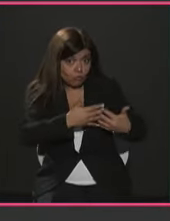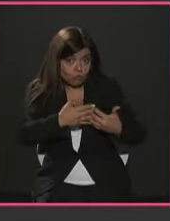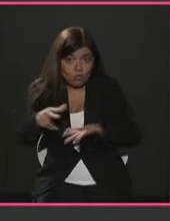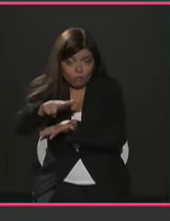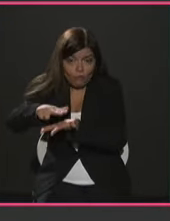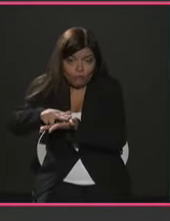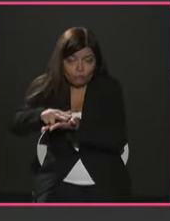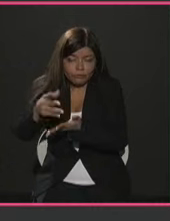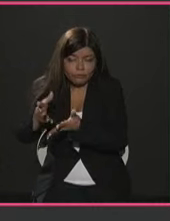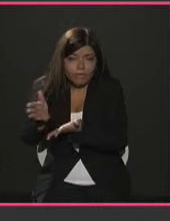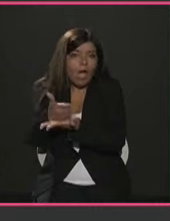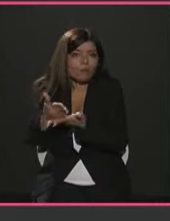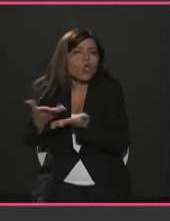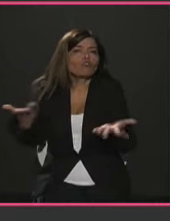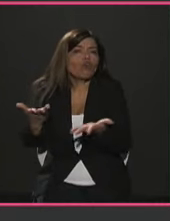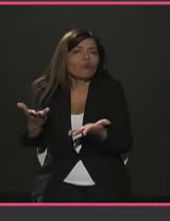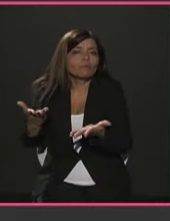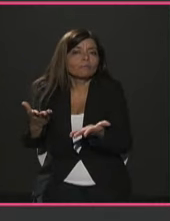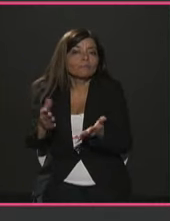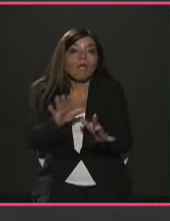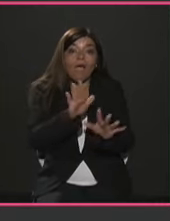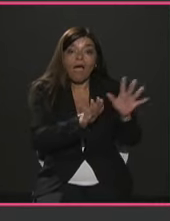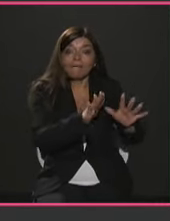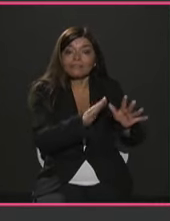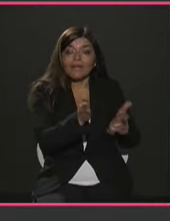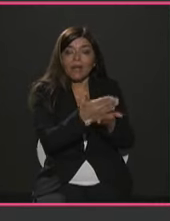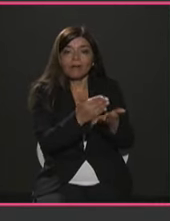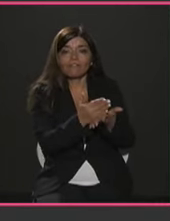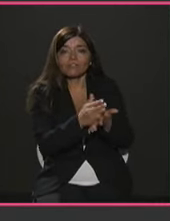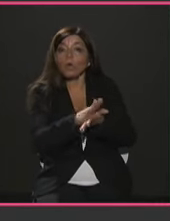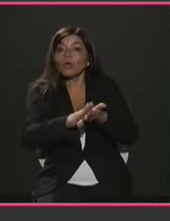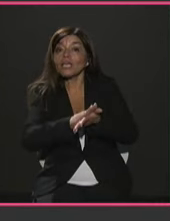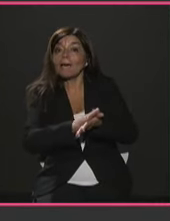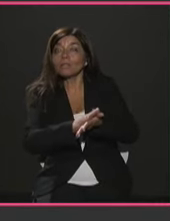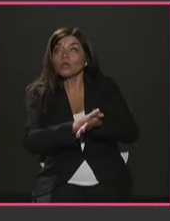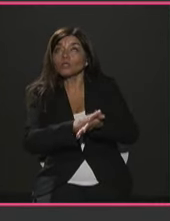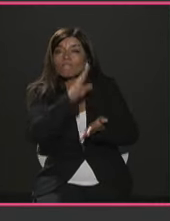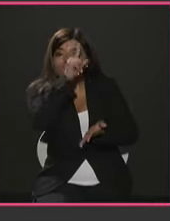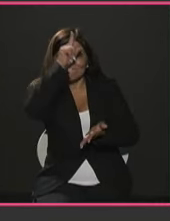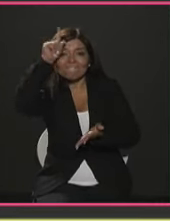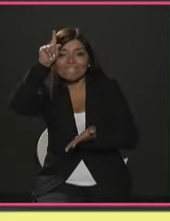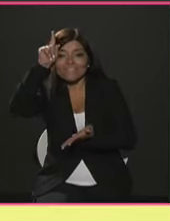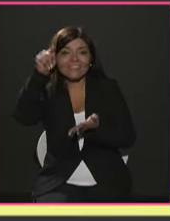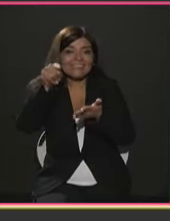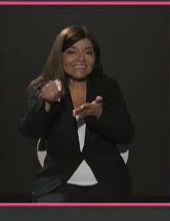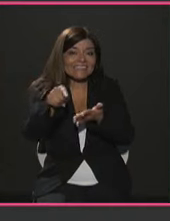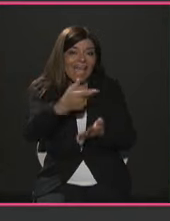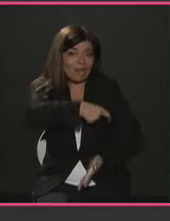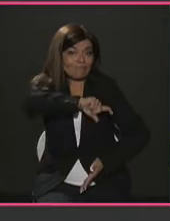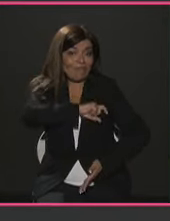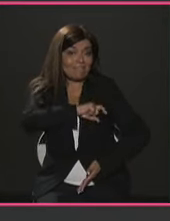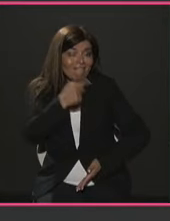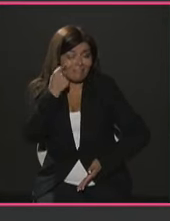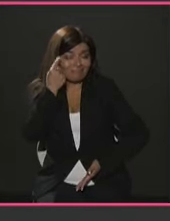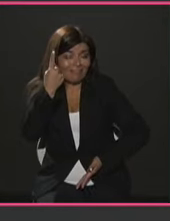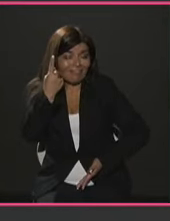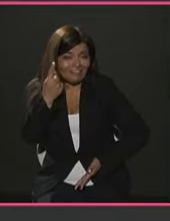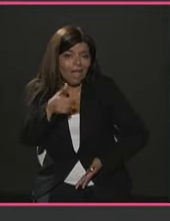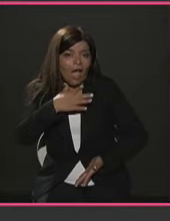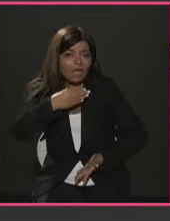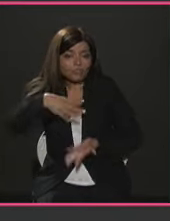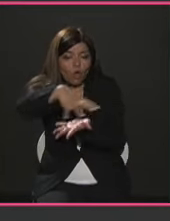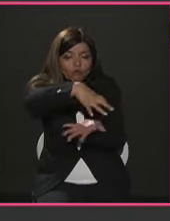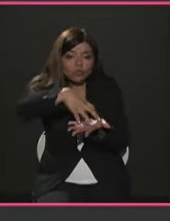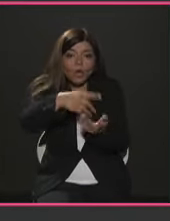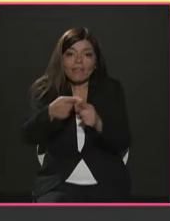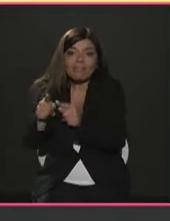la planificación a veces puede ser muy bella como es el caso de Barcelona ya y nos puede incluso deleitar pero también hay